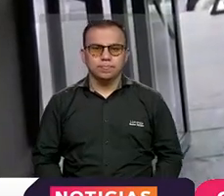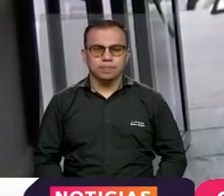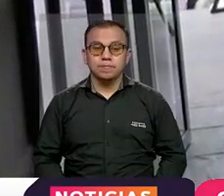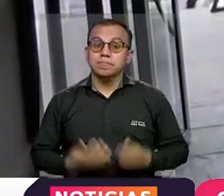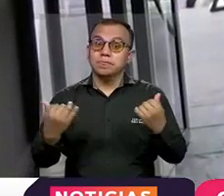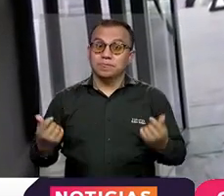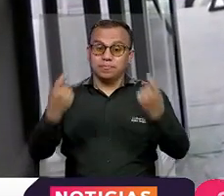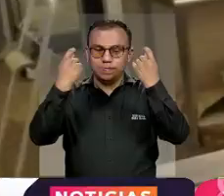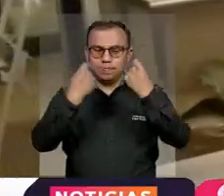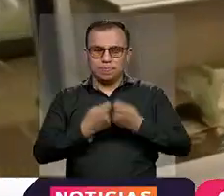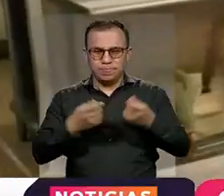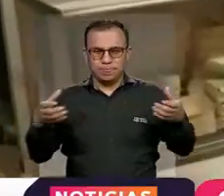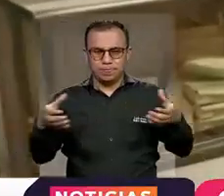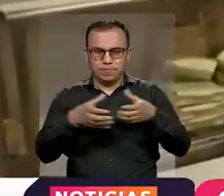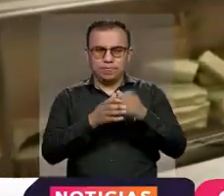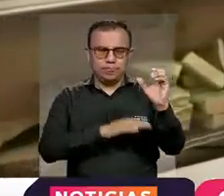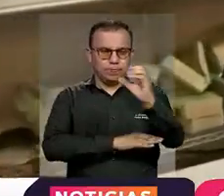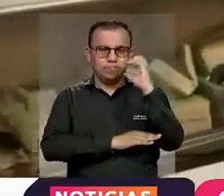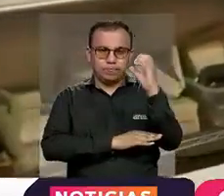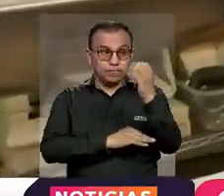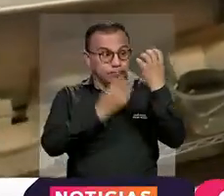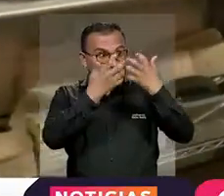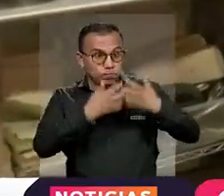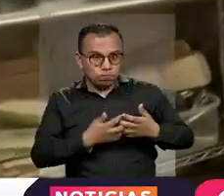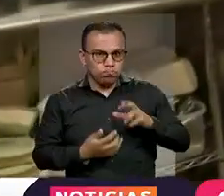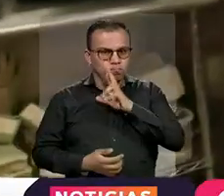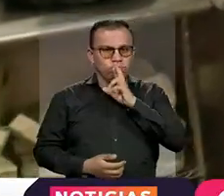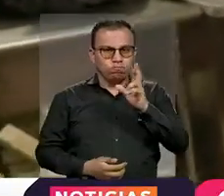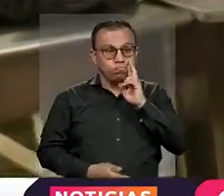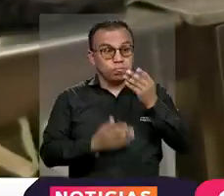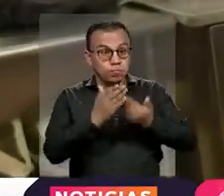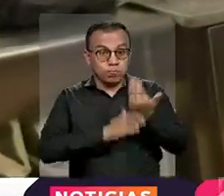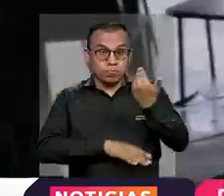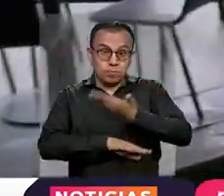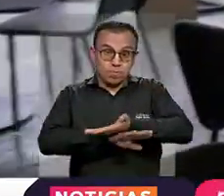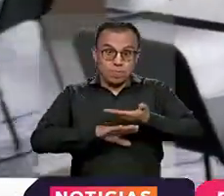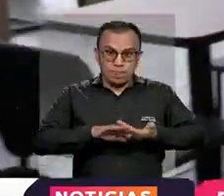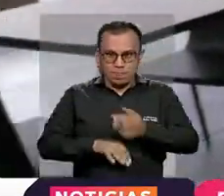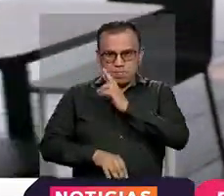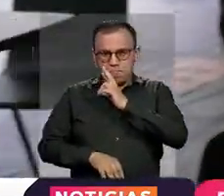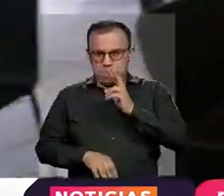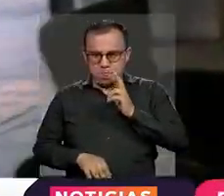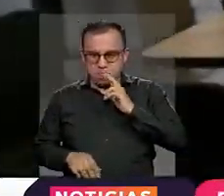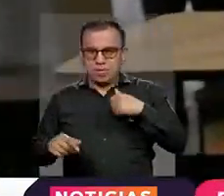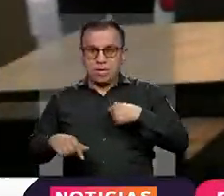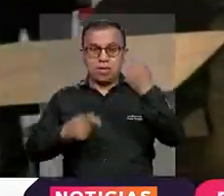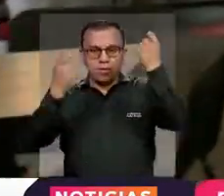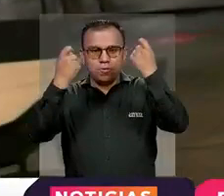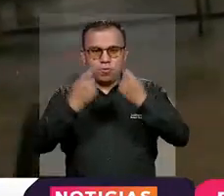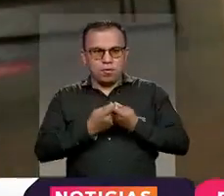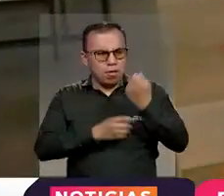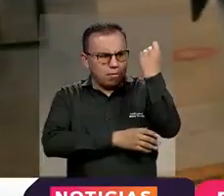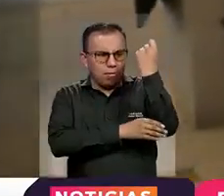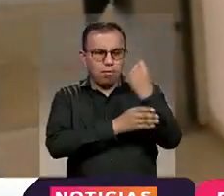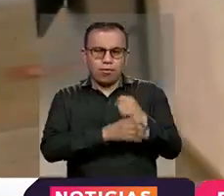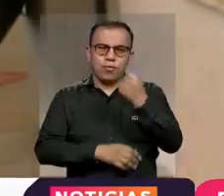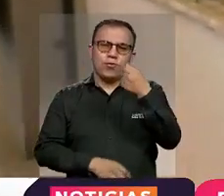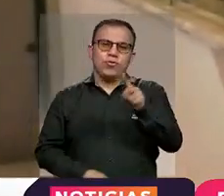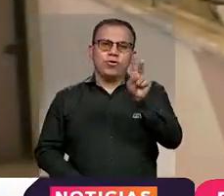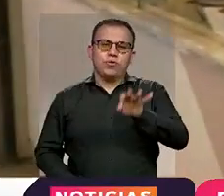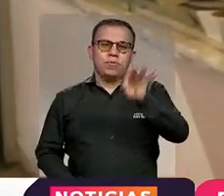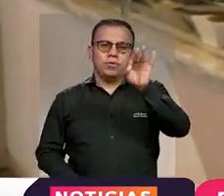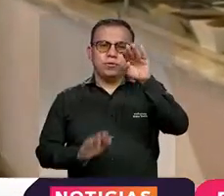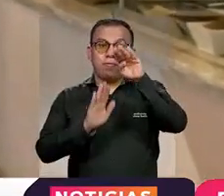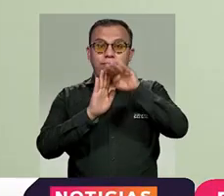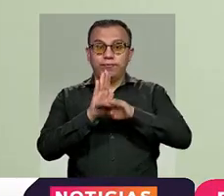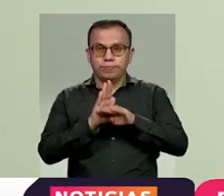Según cifras de la Asociación Colombiana de la Industria Gastronómica, desde que se solicita el carnet en restaurantes, las ventas han caído por lo menos un 12% en la